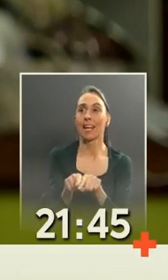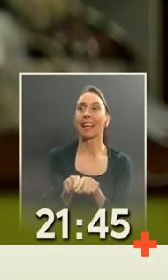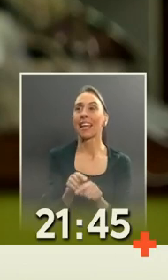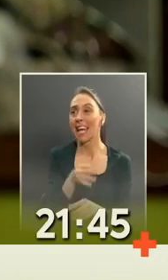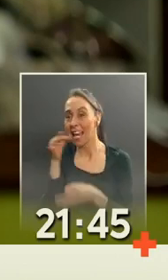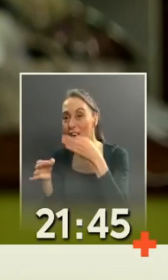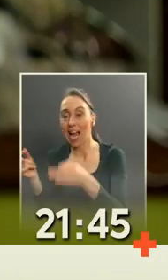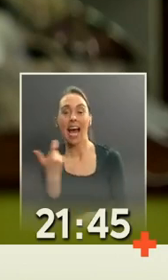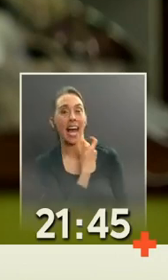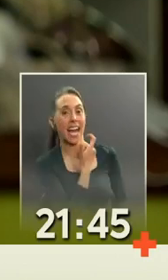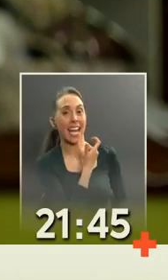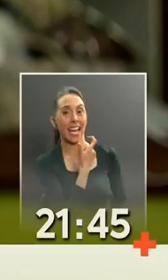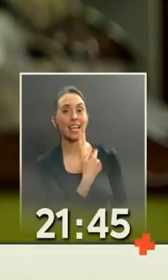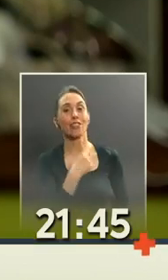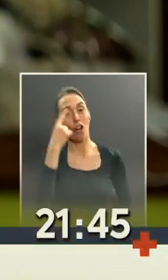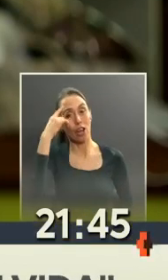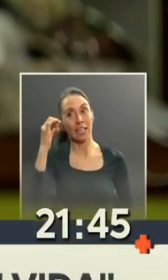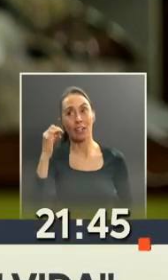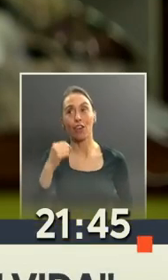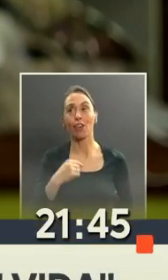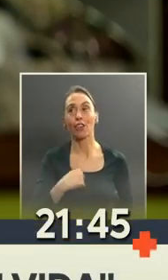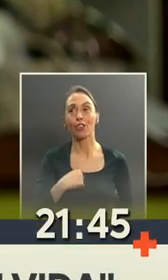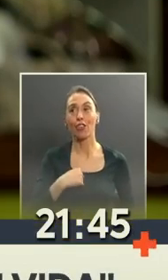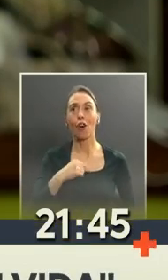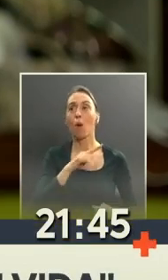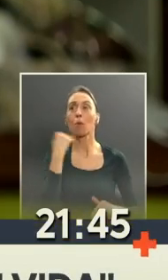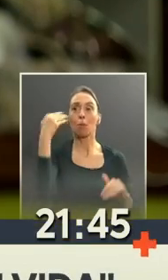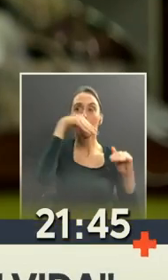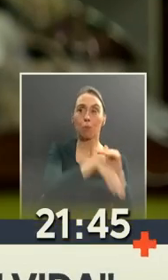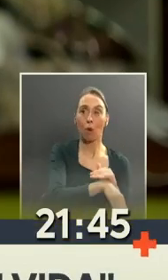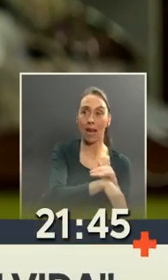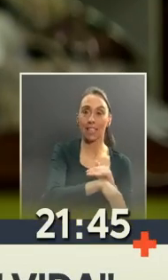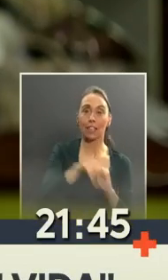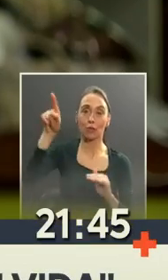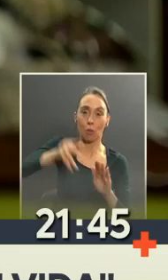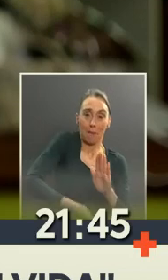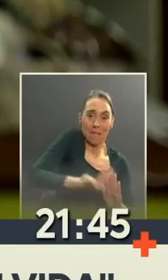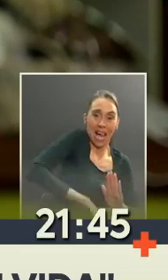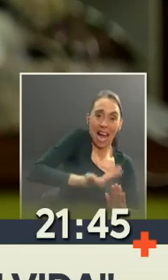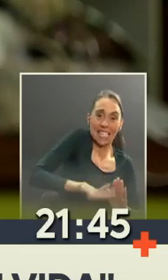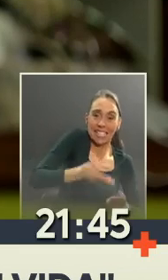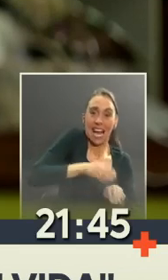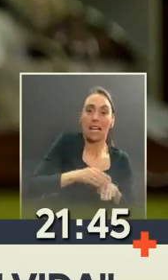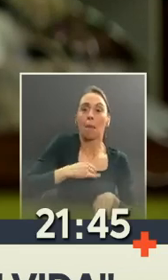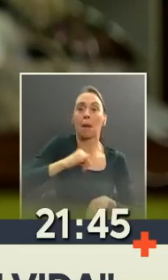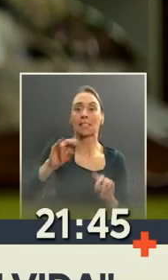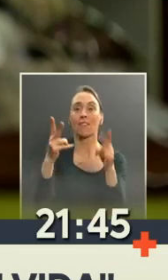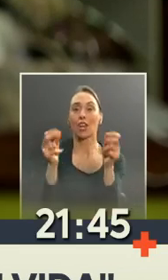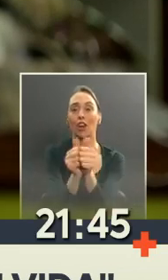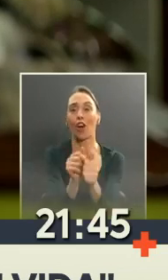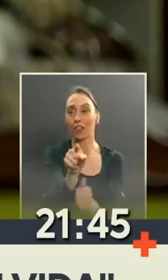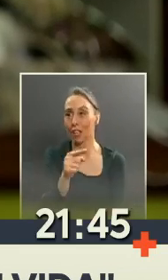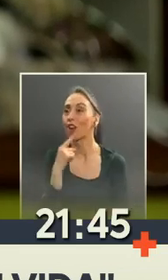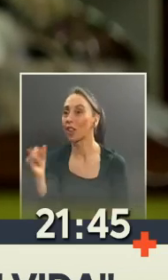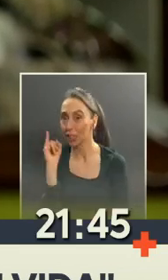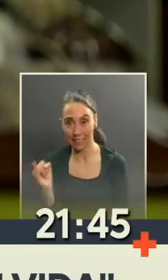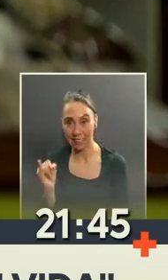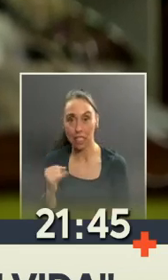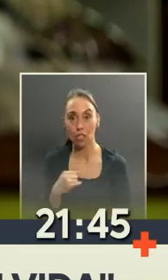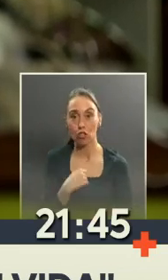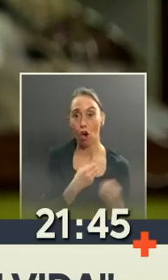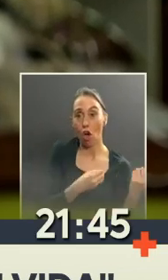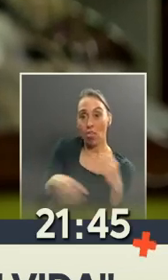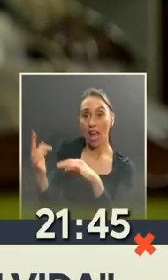decía, yo creo que voy a estar enterrada y me voy a ir a enterrar para seguir contigo. Sí, así mismo, pero no te voy a dejar